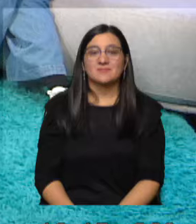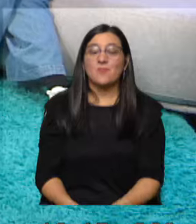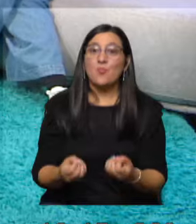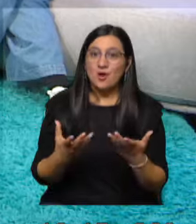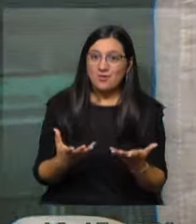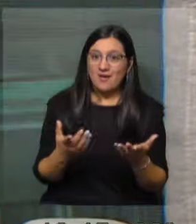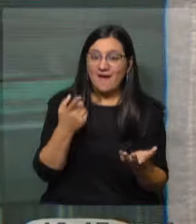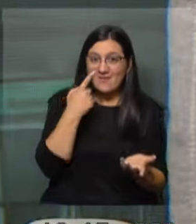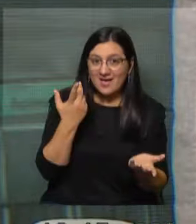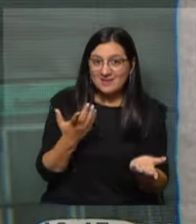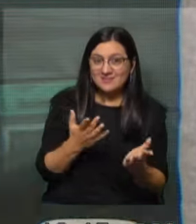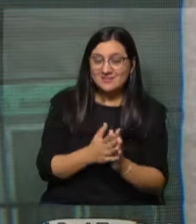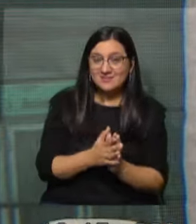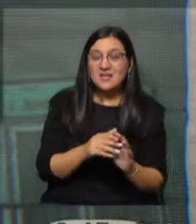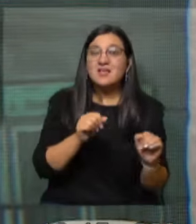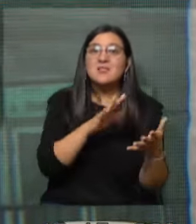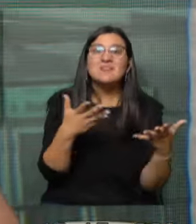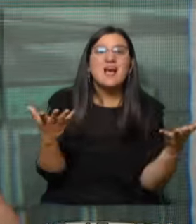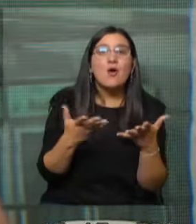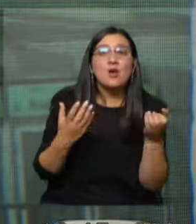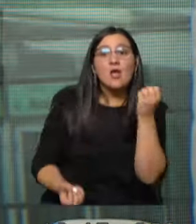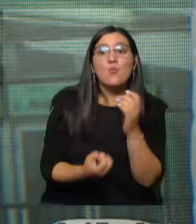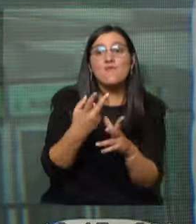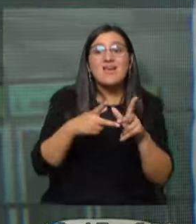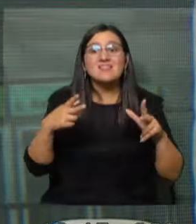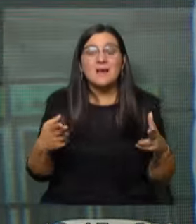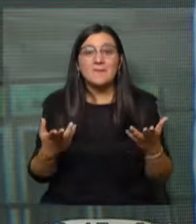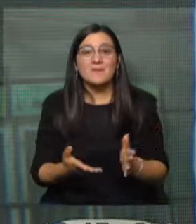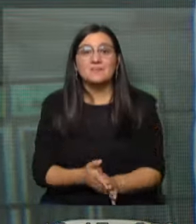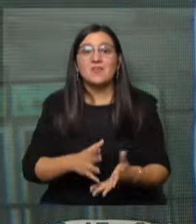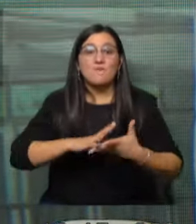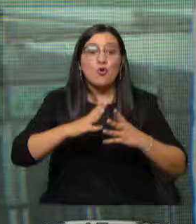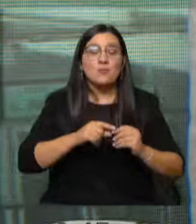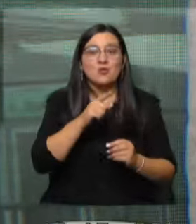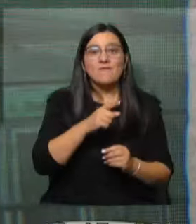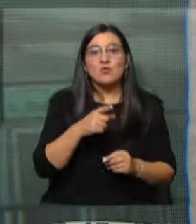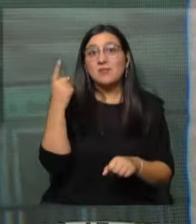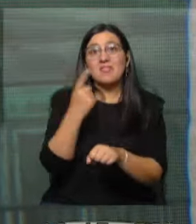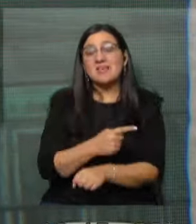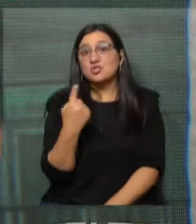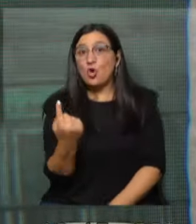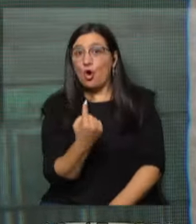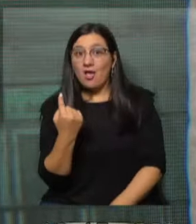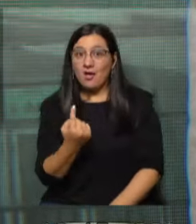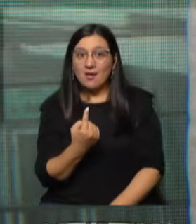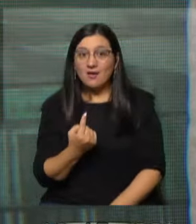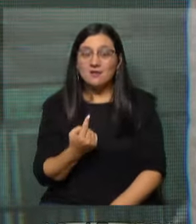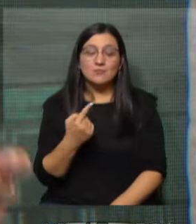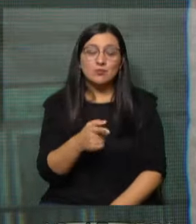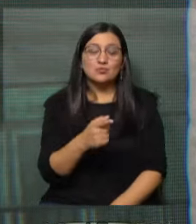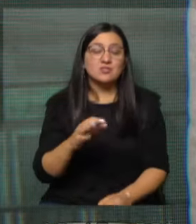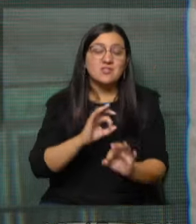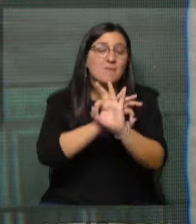Bueno, a ver, ¿qué te pasa ahora en esta nueva etapa en la que estás, ¿no? En este formato donde vos te mandas sola, donde ya sos